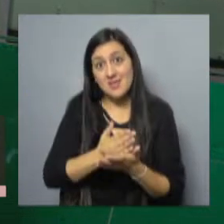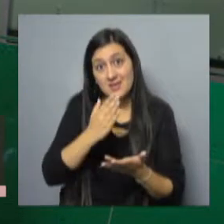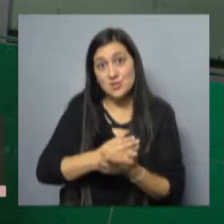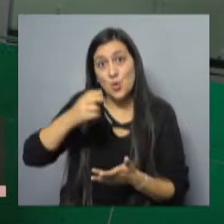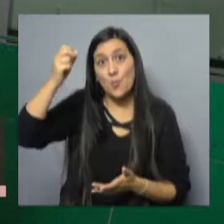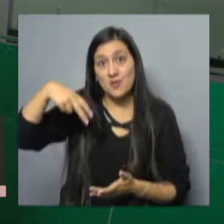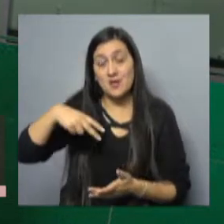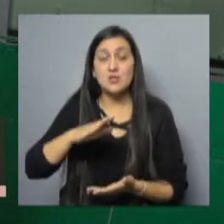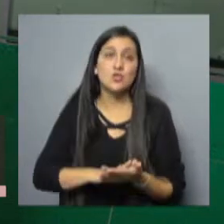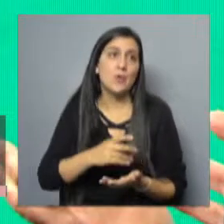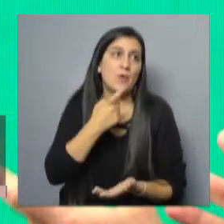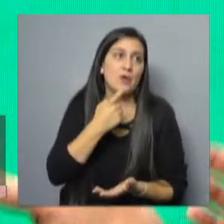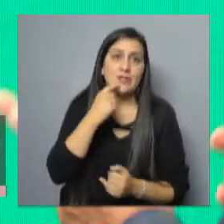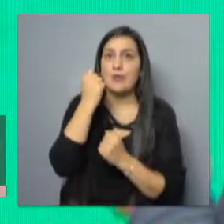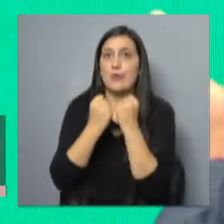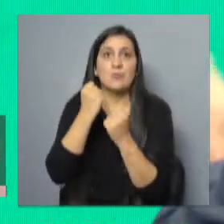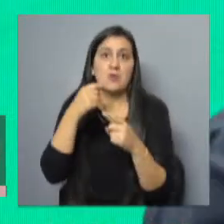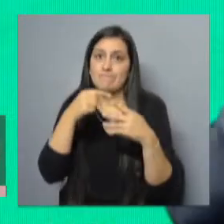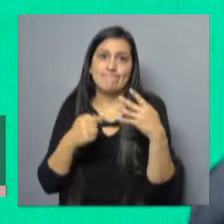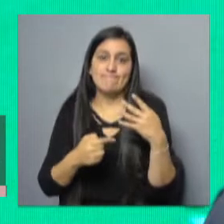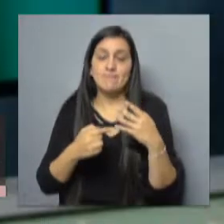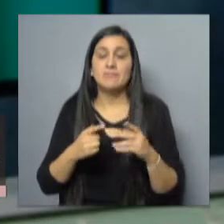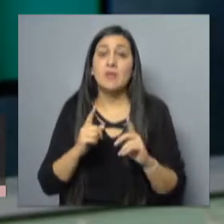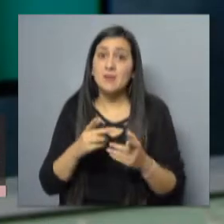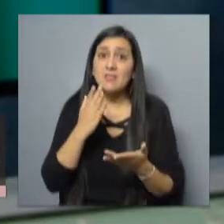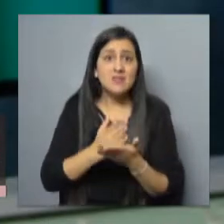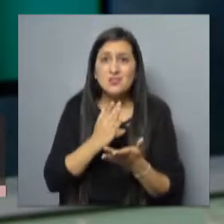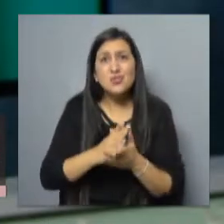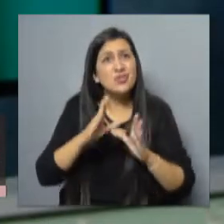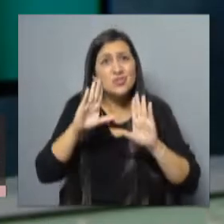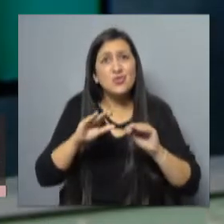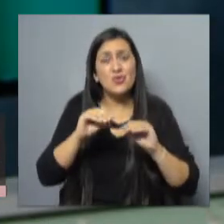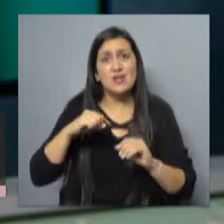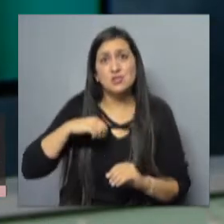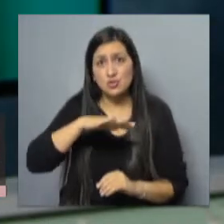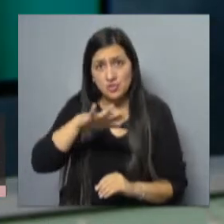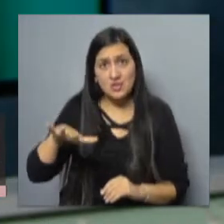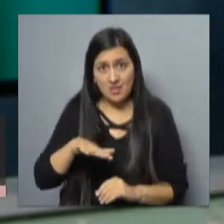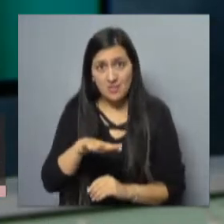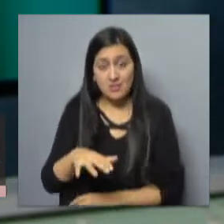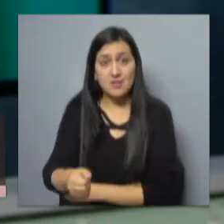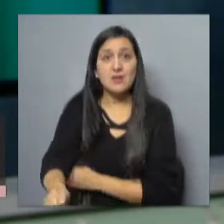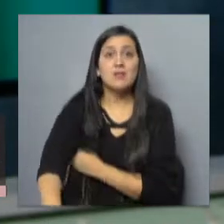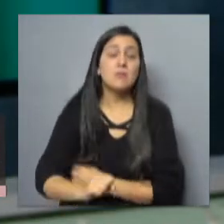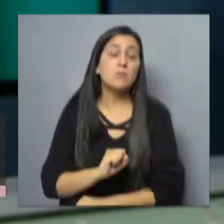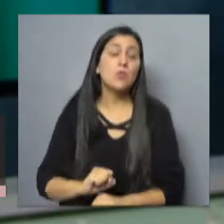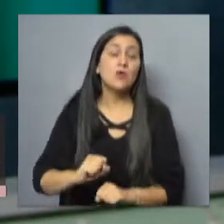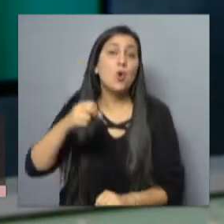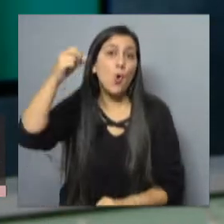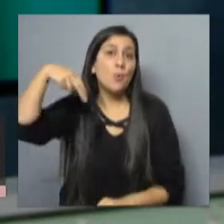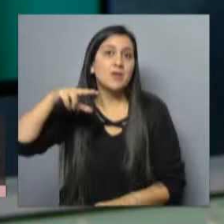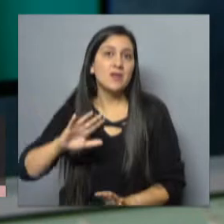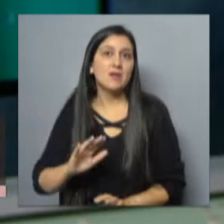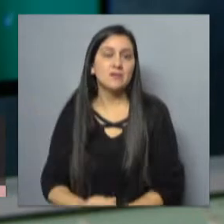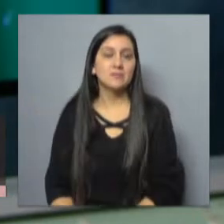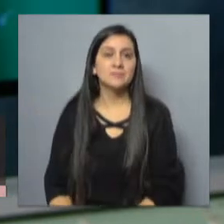política la economía etcétera sino también el derecho del colectivo de la sociedad a recibir ese tipo de punto de vista o de